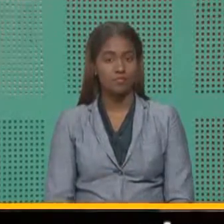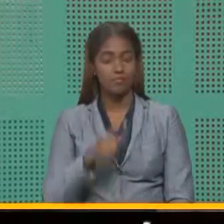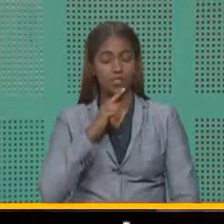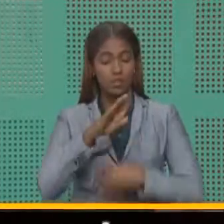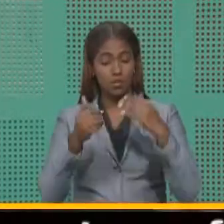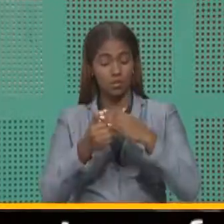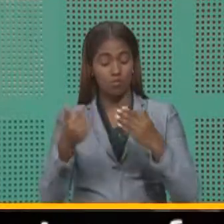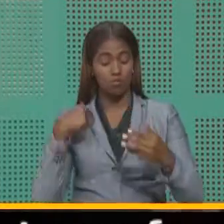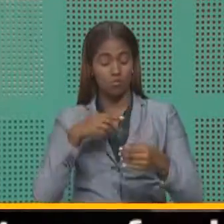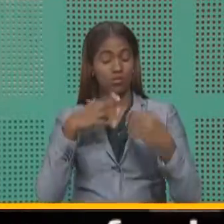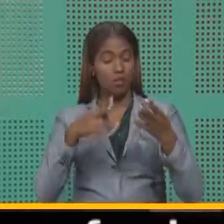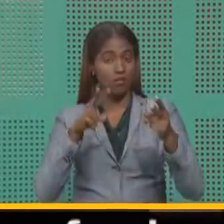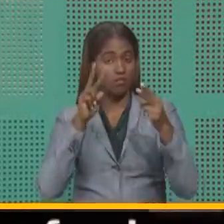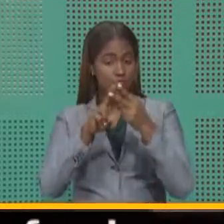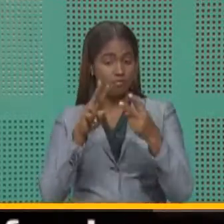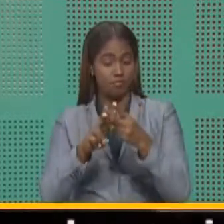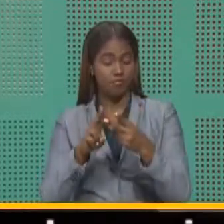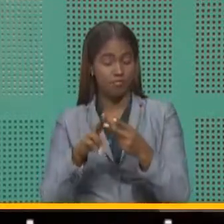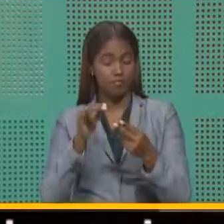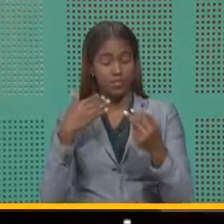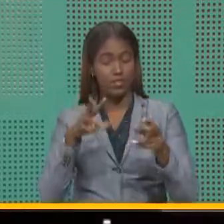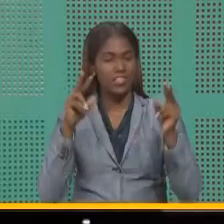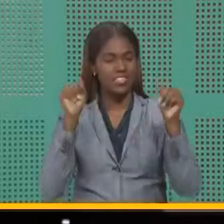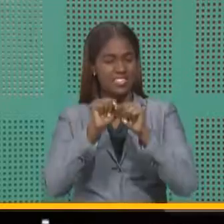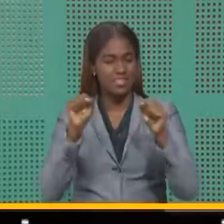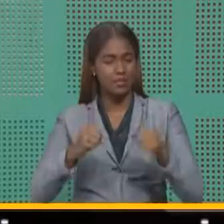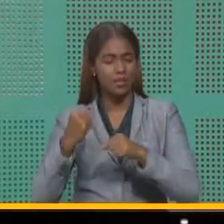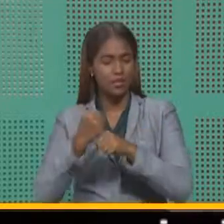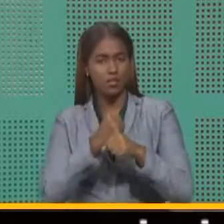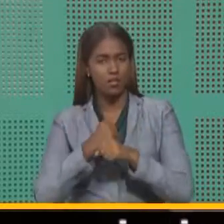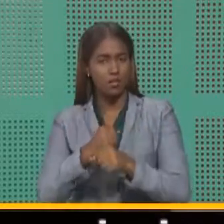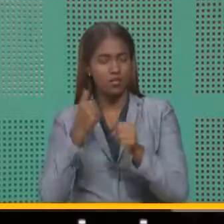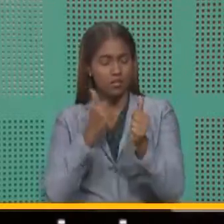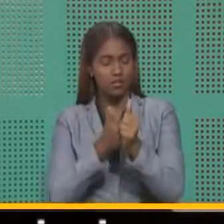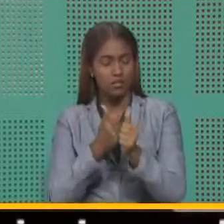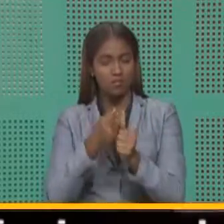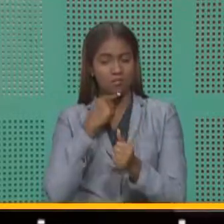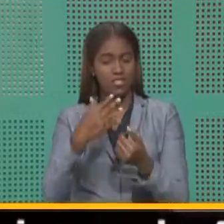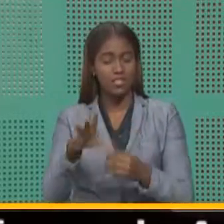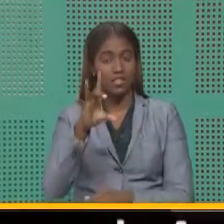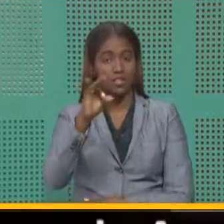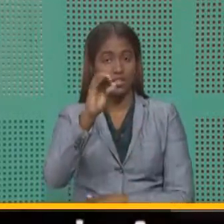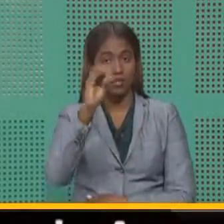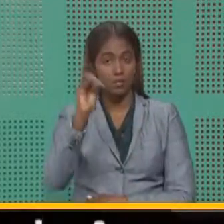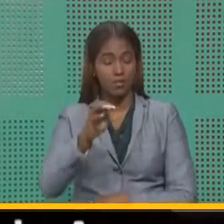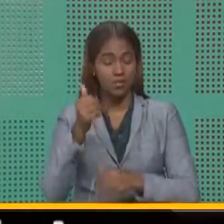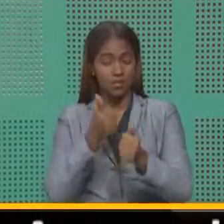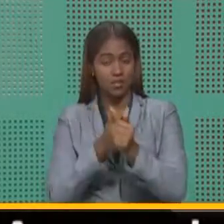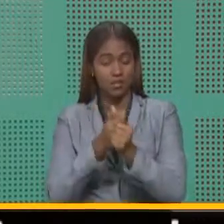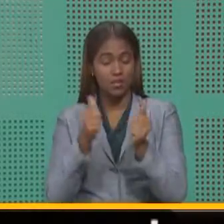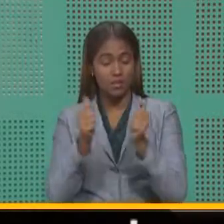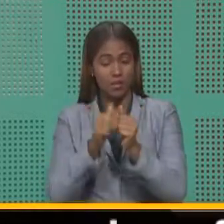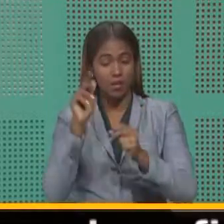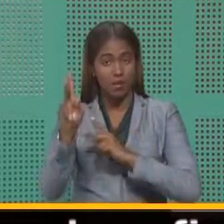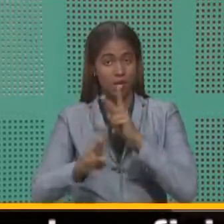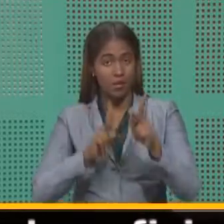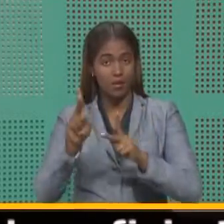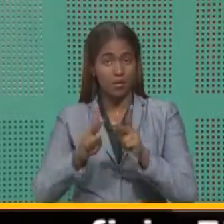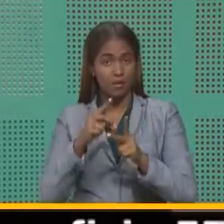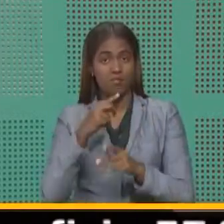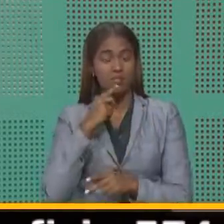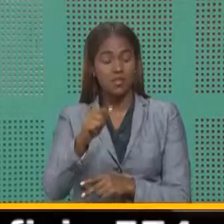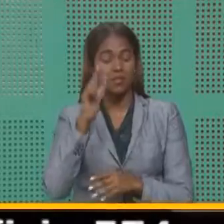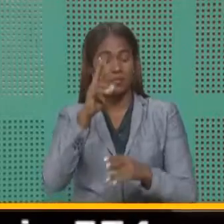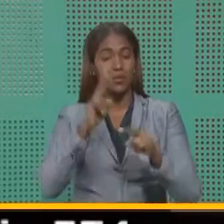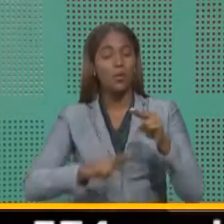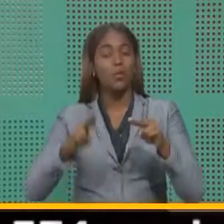todo lo conocemos ya en el sistema de seguridad social está el 80 por ciento de la población es un